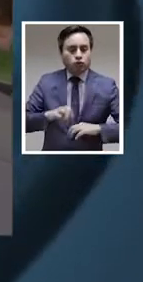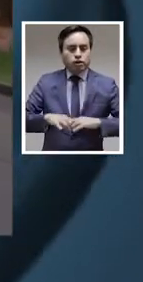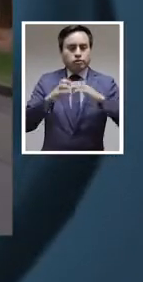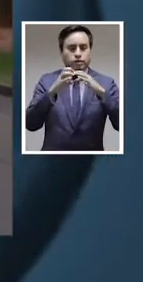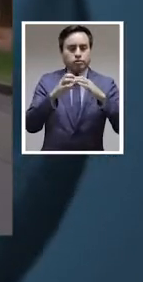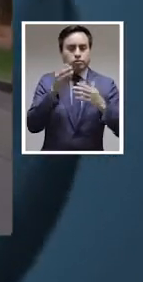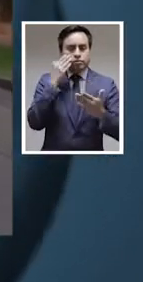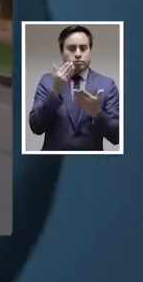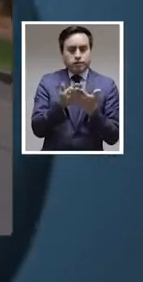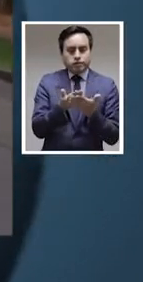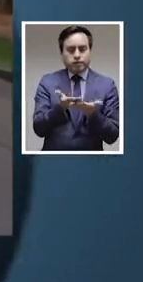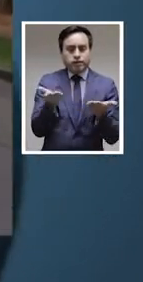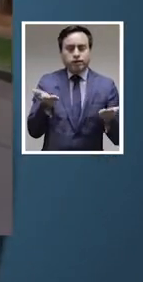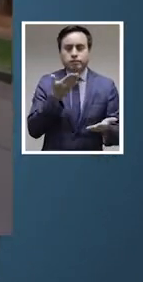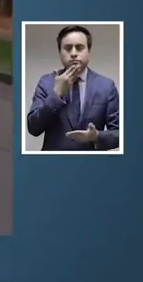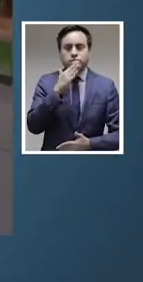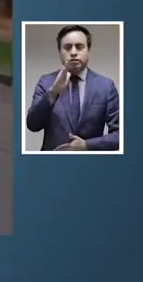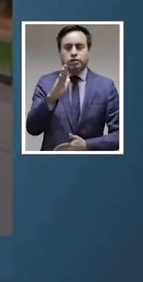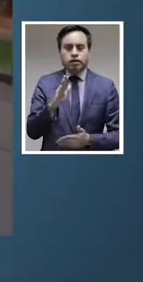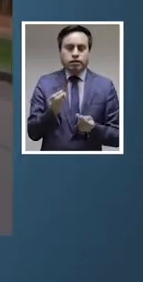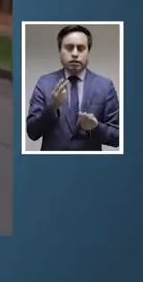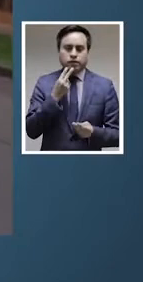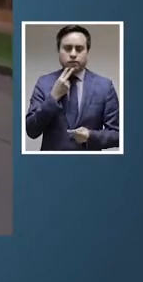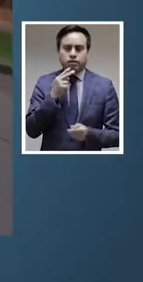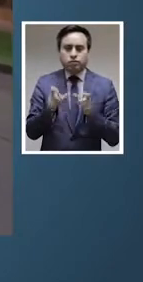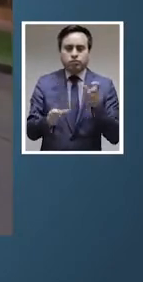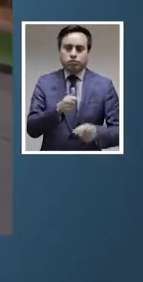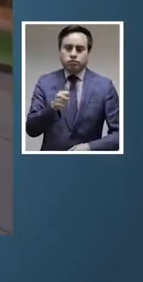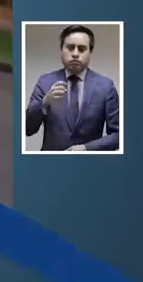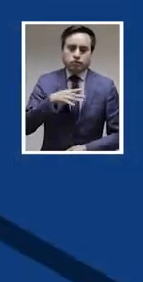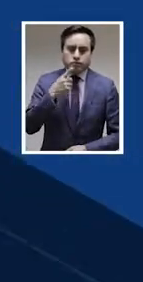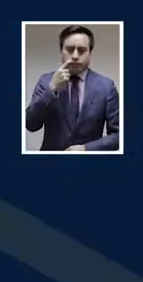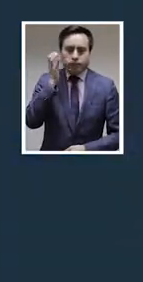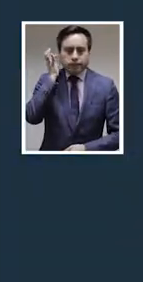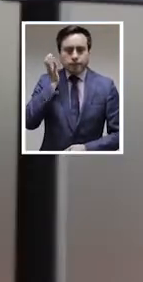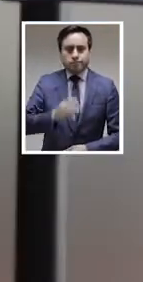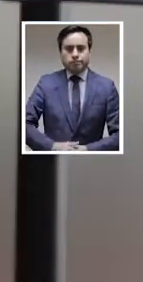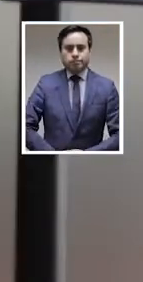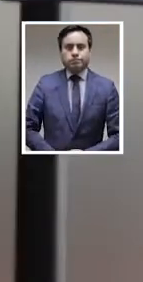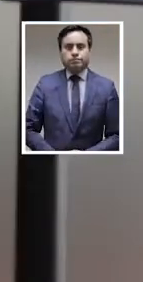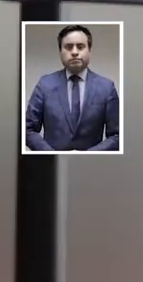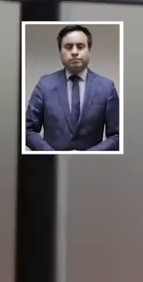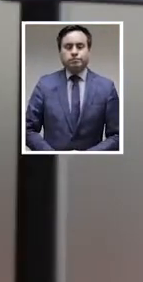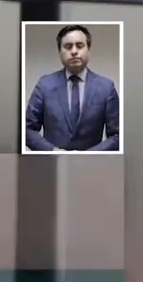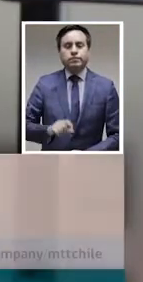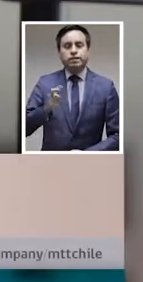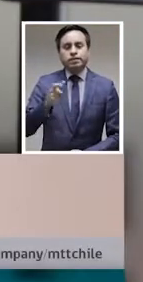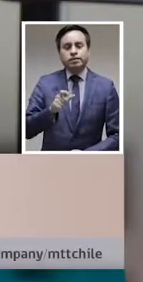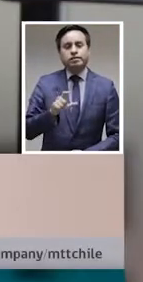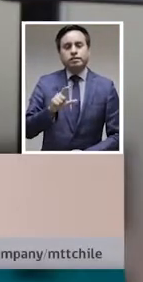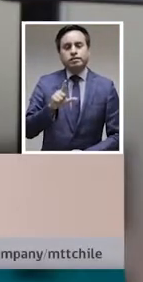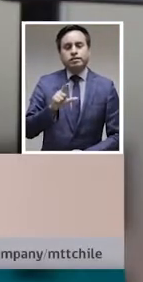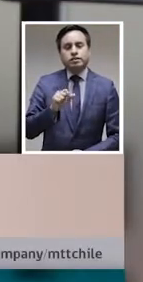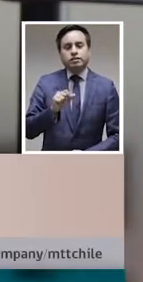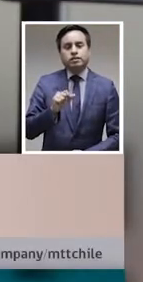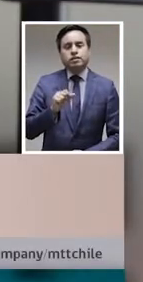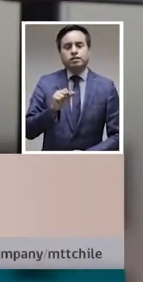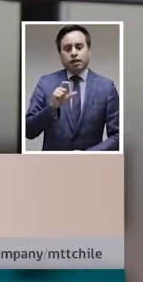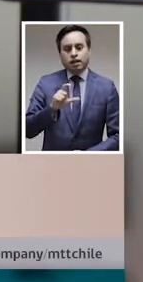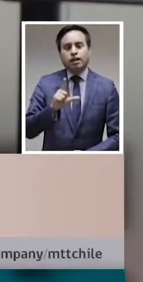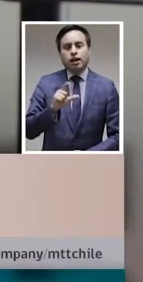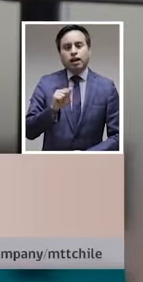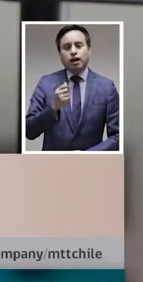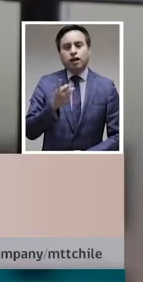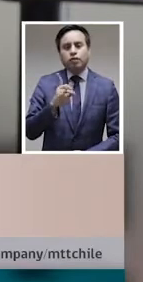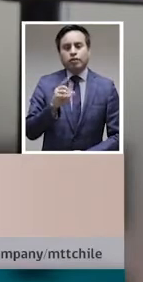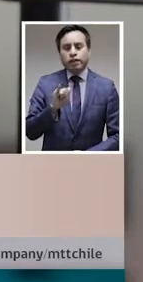y el bienestar y el mejorar la calidad de vida de todos los chilenos y chilenas. Gracias, Claudia, y me alegro mucho